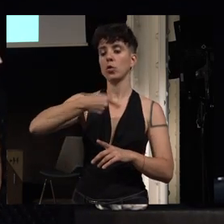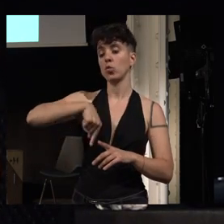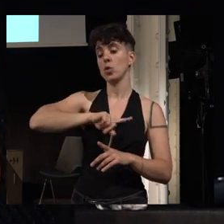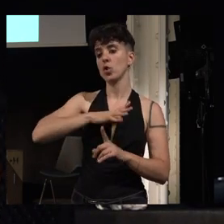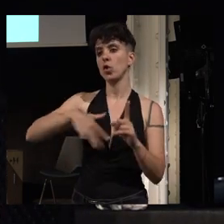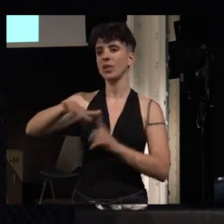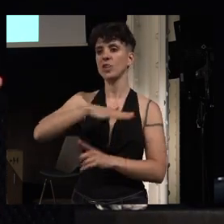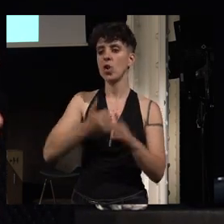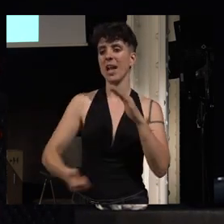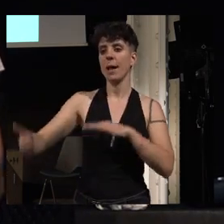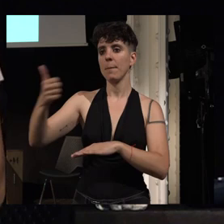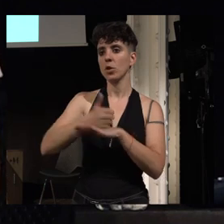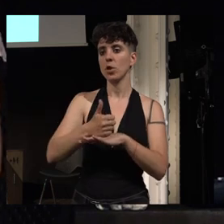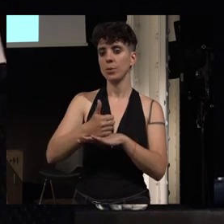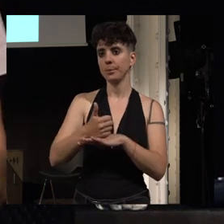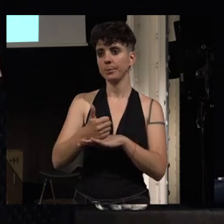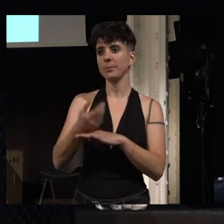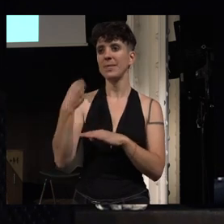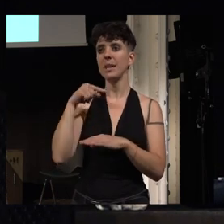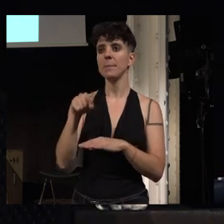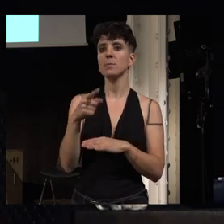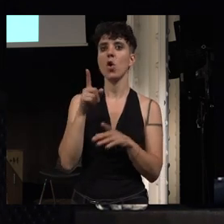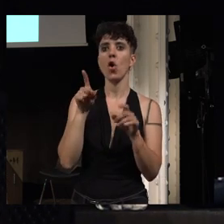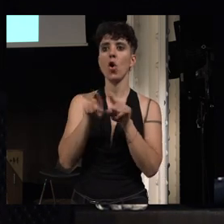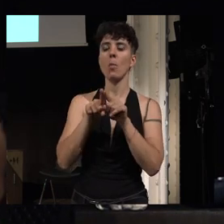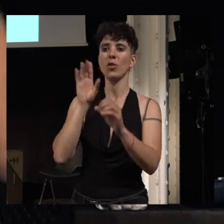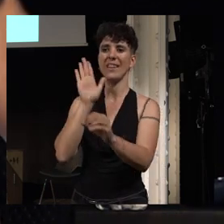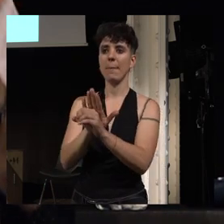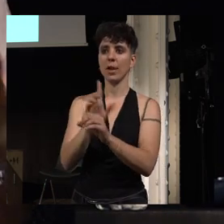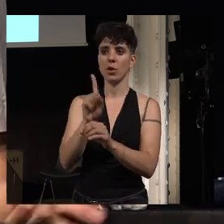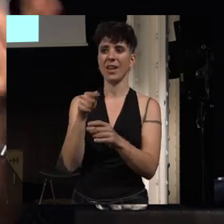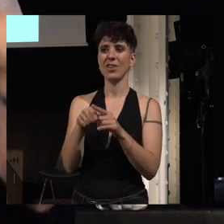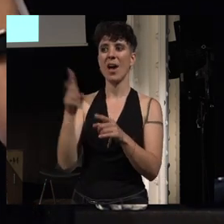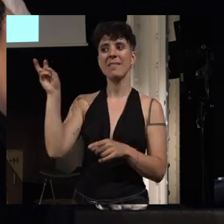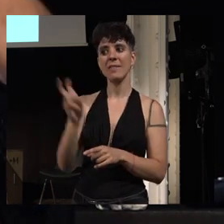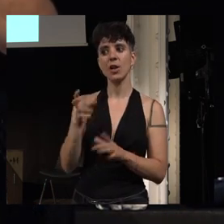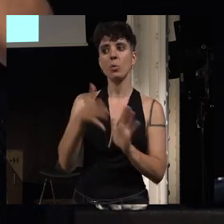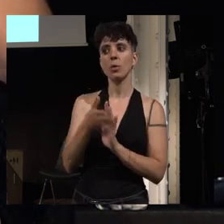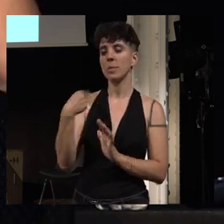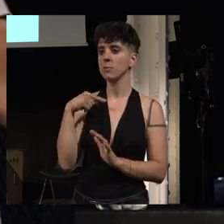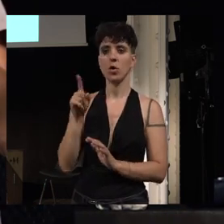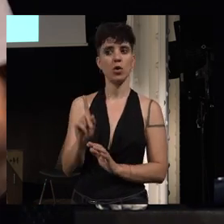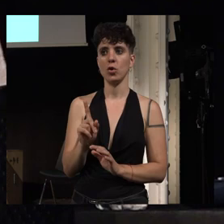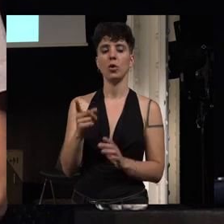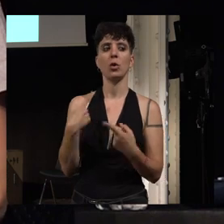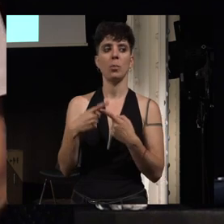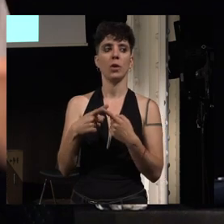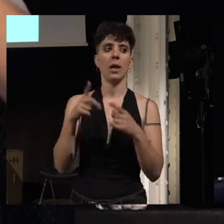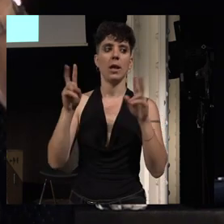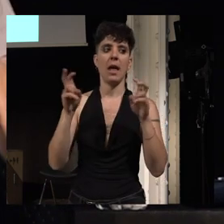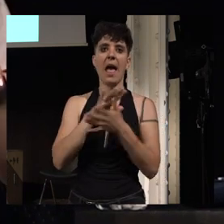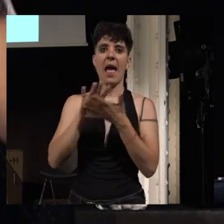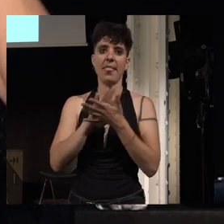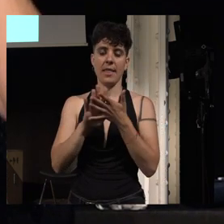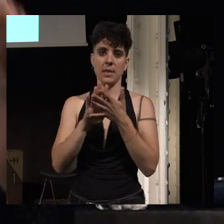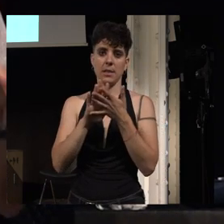hegemónica, y creo que eso tampoco no es buena idea invisibilizarlo, ¿no? Y no estaban aquí por eso, estaban aquí porque hacen planteamientos que nos hacen pensar en torno a eso.